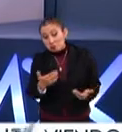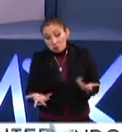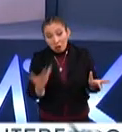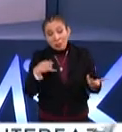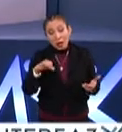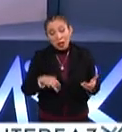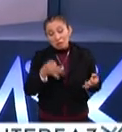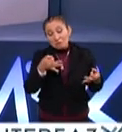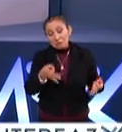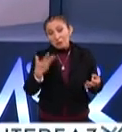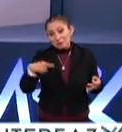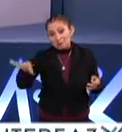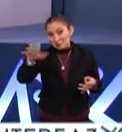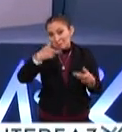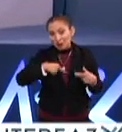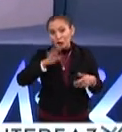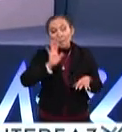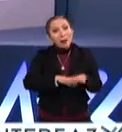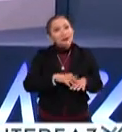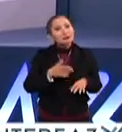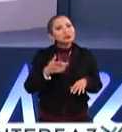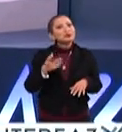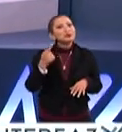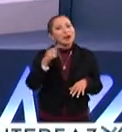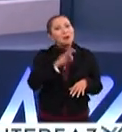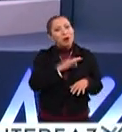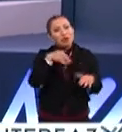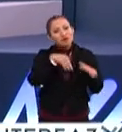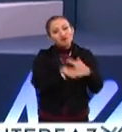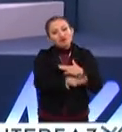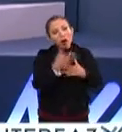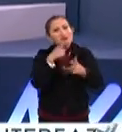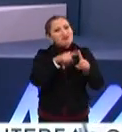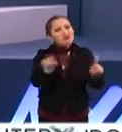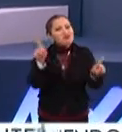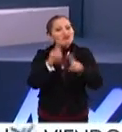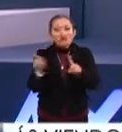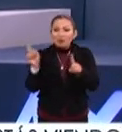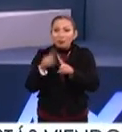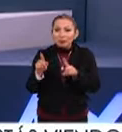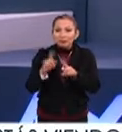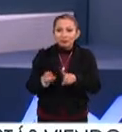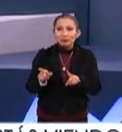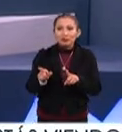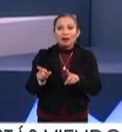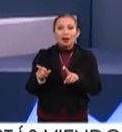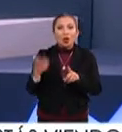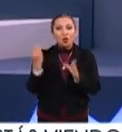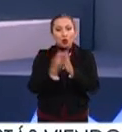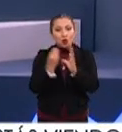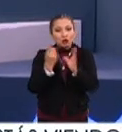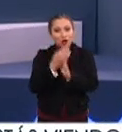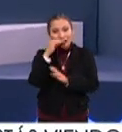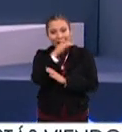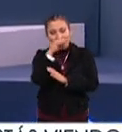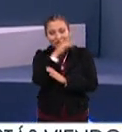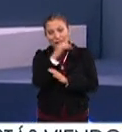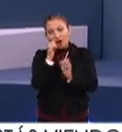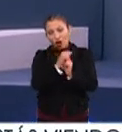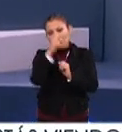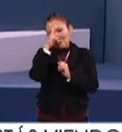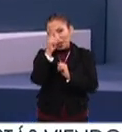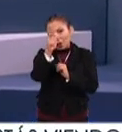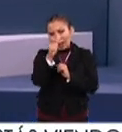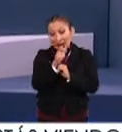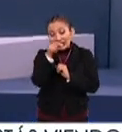interés por parte de nuestro auditorio, sobre todo porque pueden acceder a un sinfín de cursos gratuitos por medio de